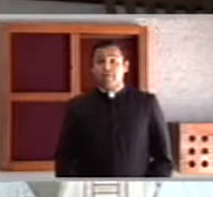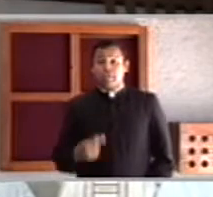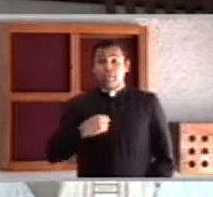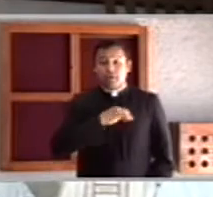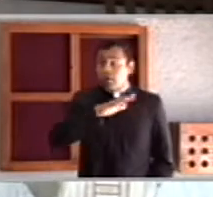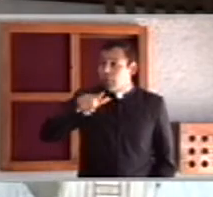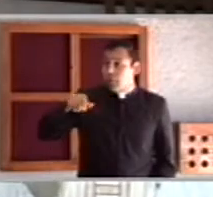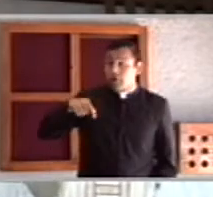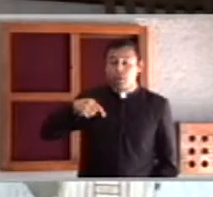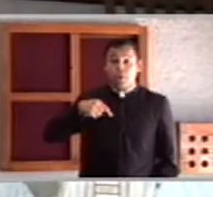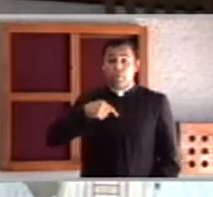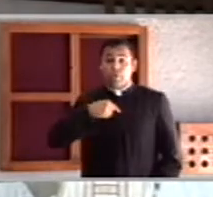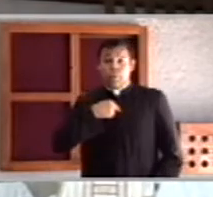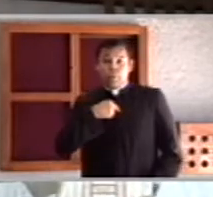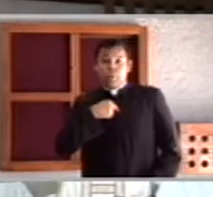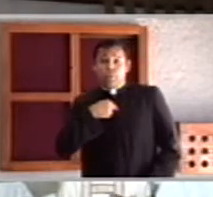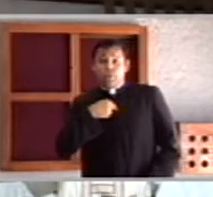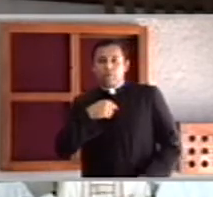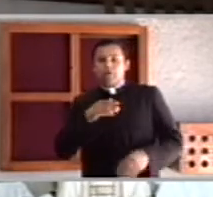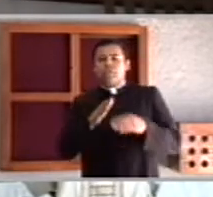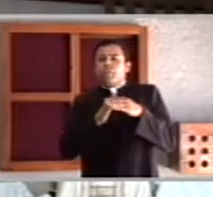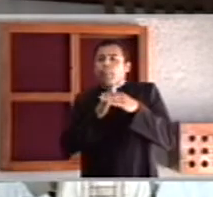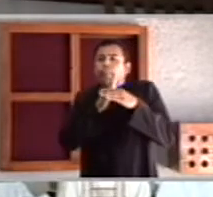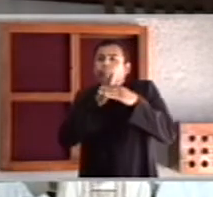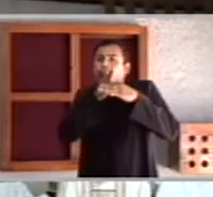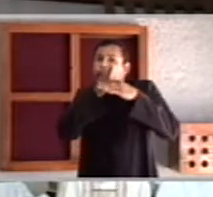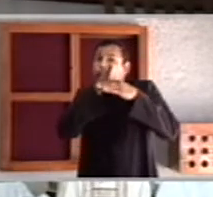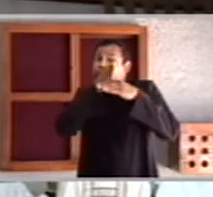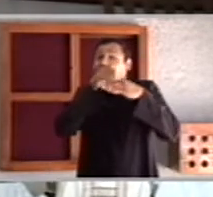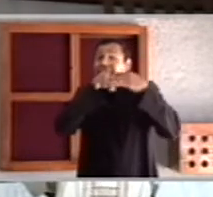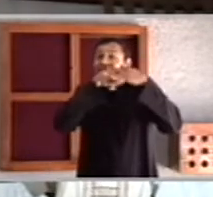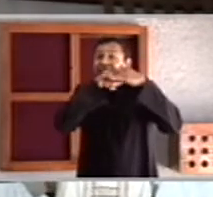cruzamos el umbral de la Pascua.